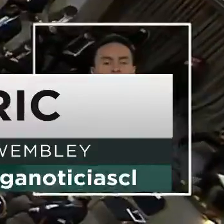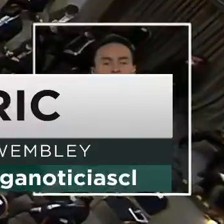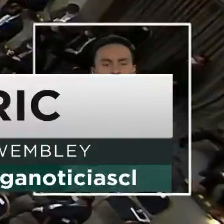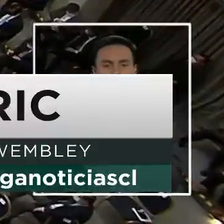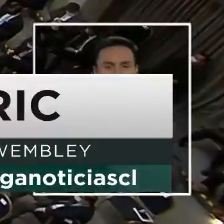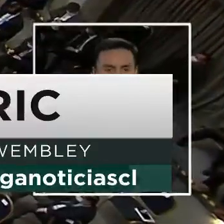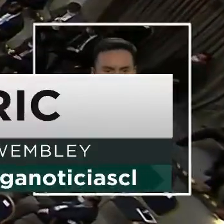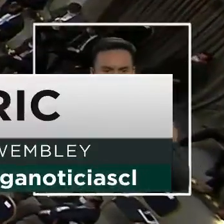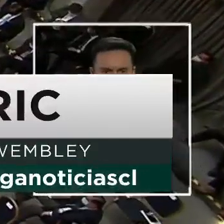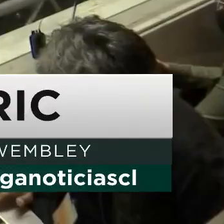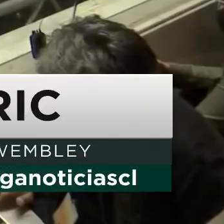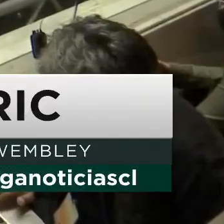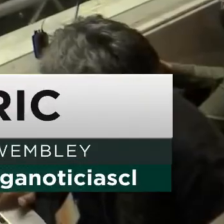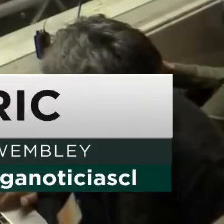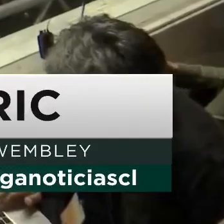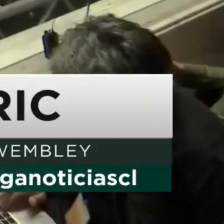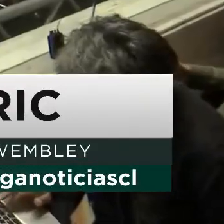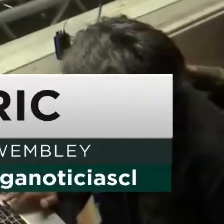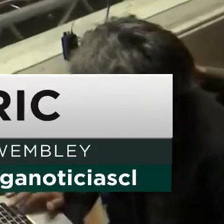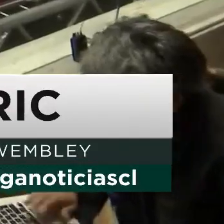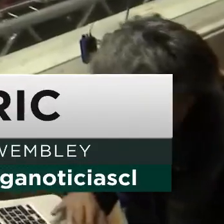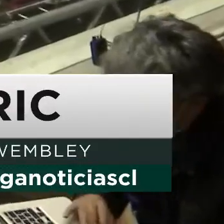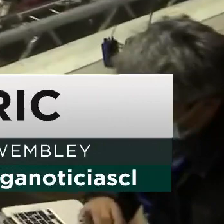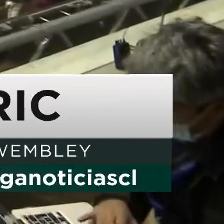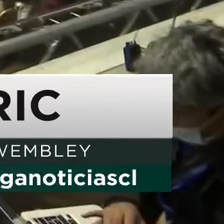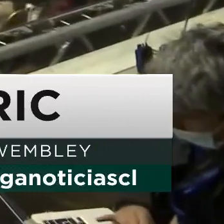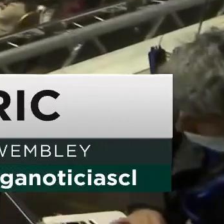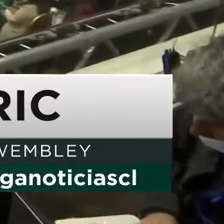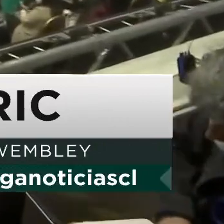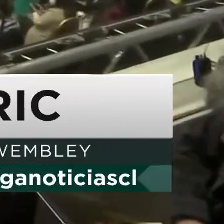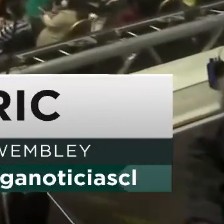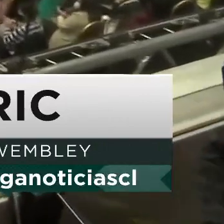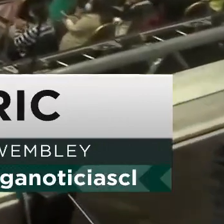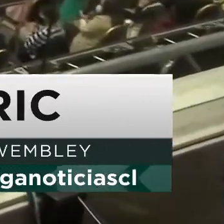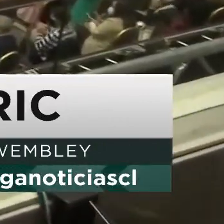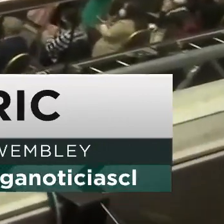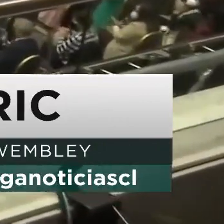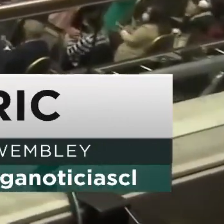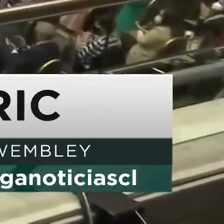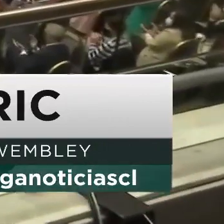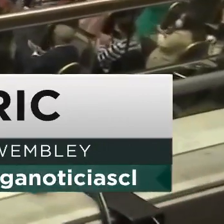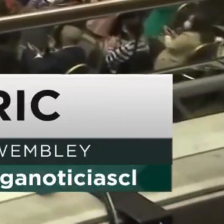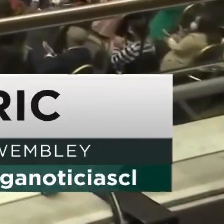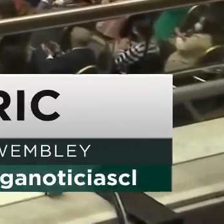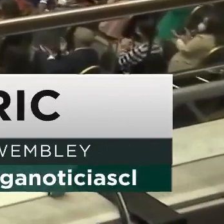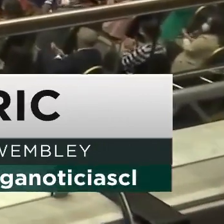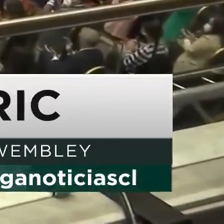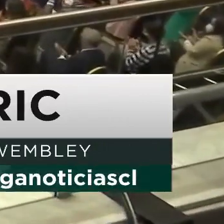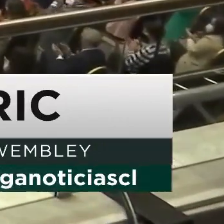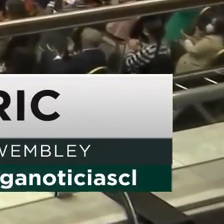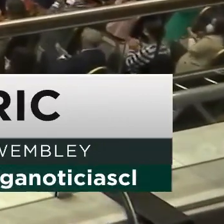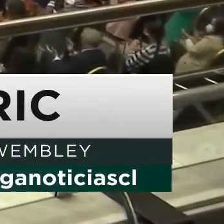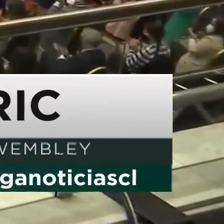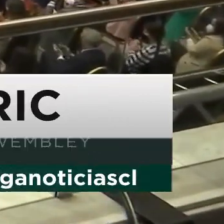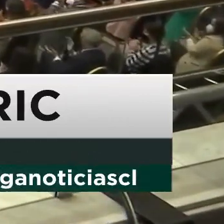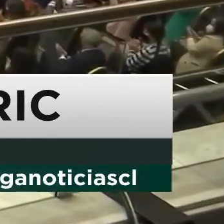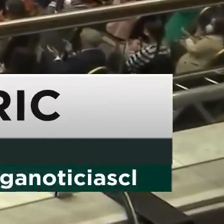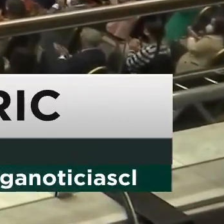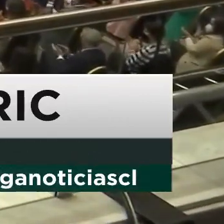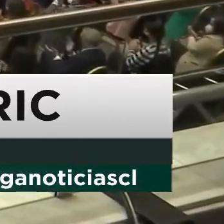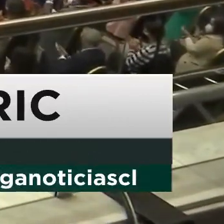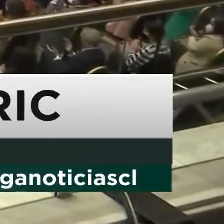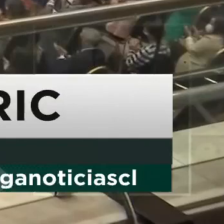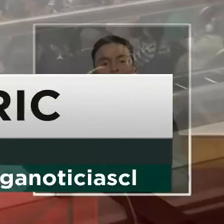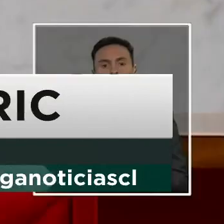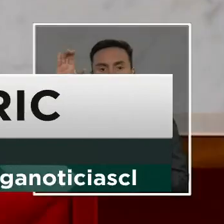su coalición. Los anuncios en materia de derechos humanos fueron ampliamente aplaudidos por el oficialismo. Vamos a